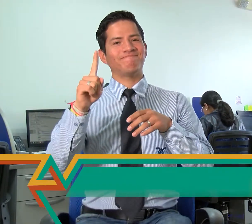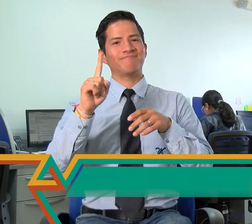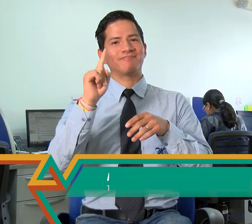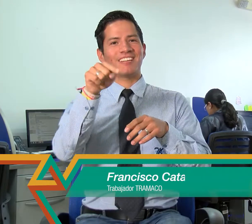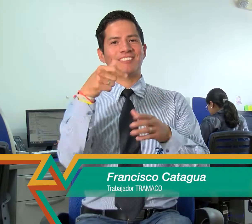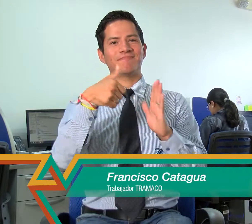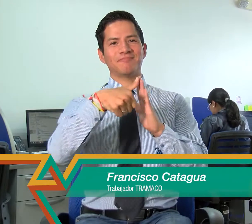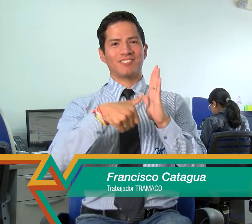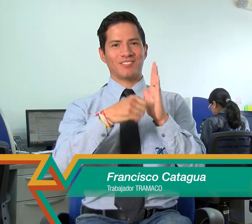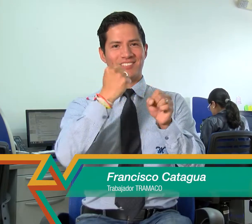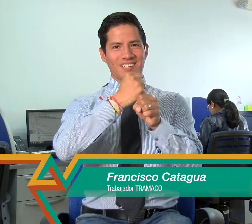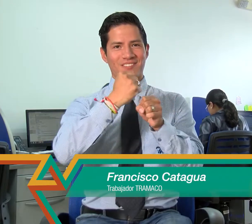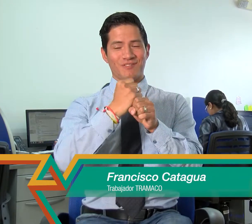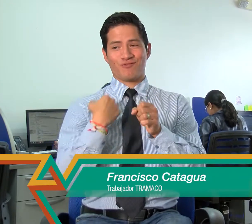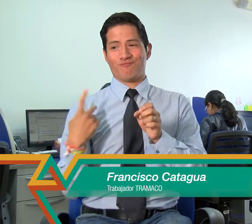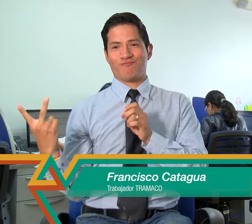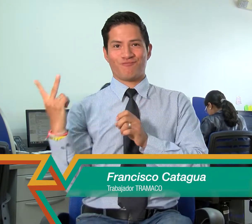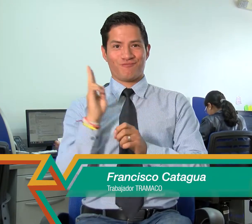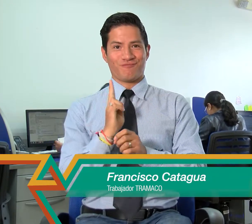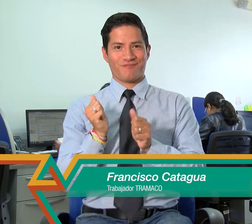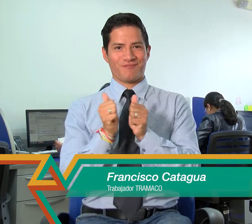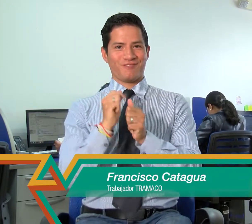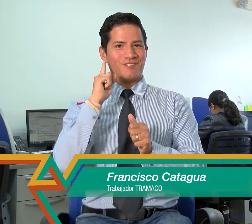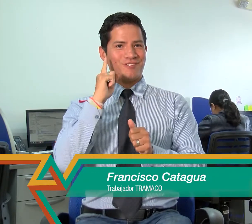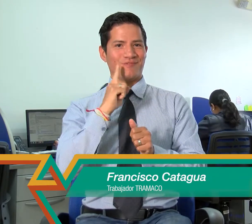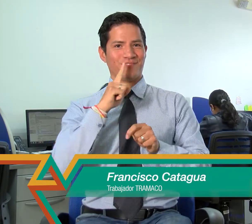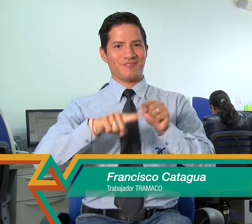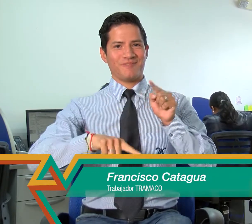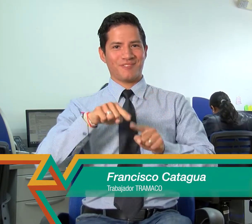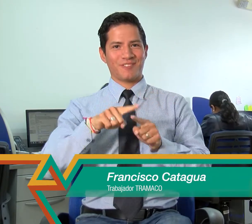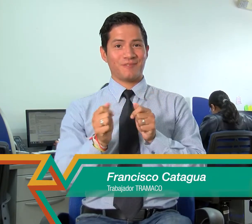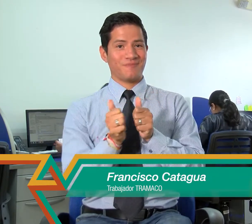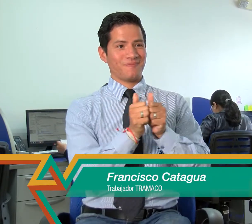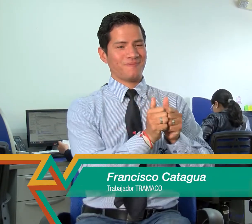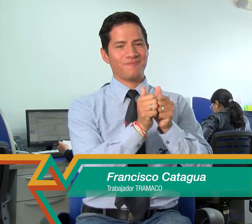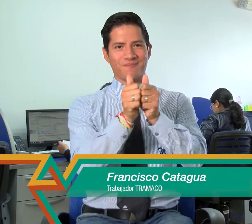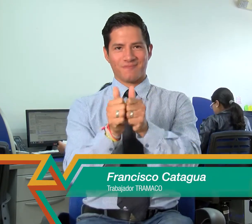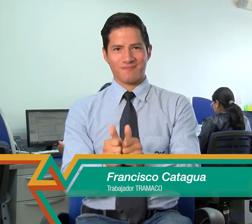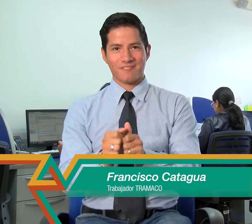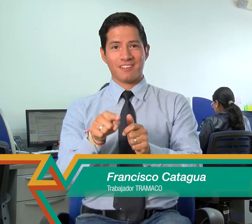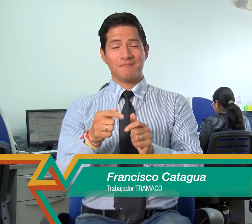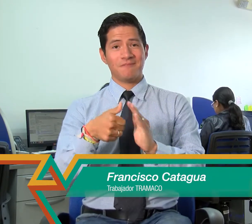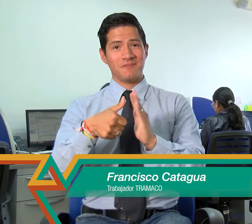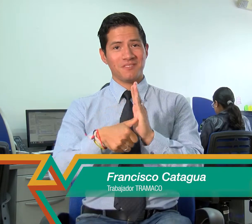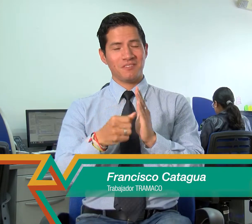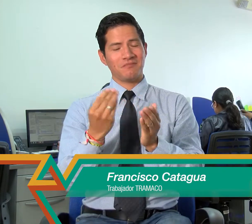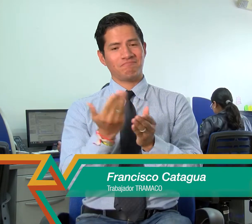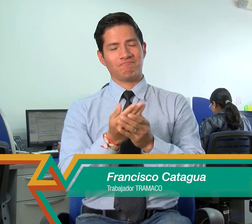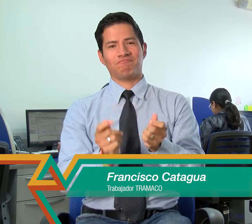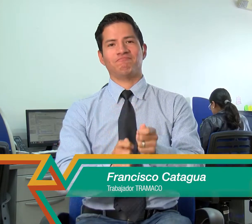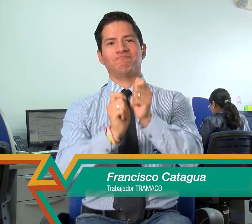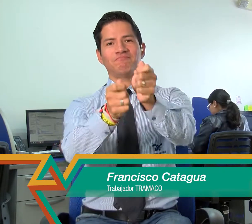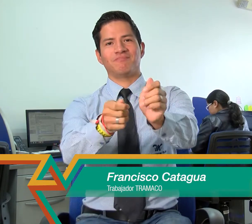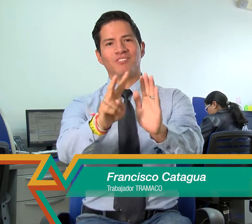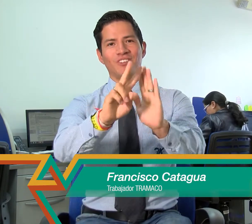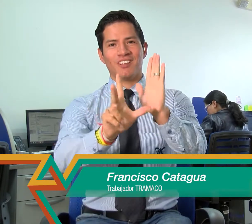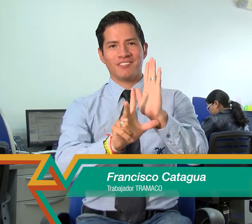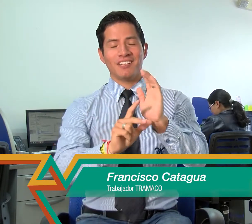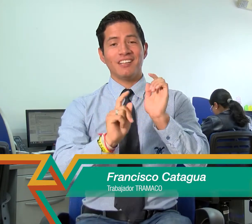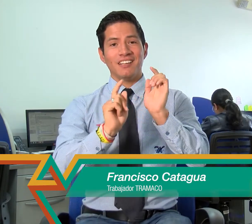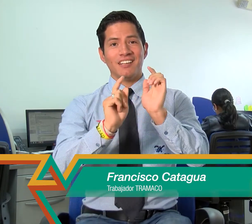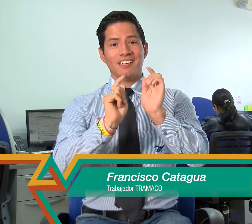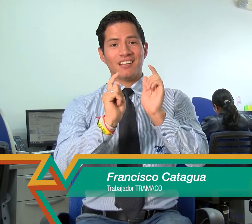¿Cómo encontré este trabajo? Bueno, recuerdo que fuimos con un amigo sordo al ministerio del trabajo.